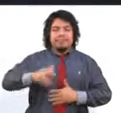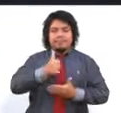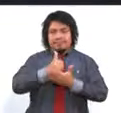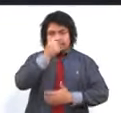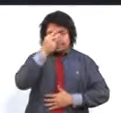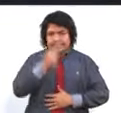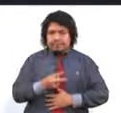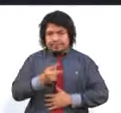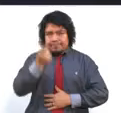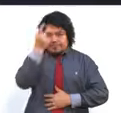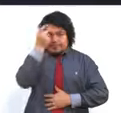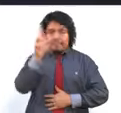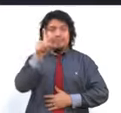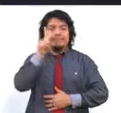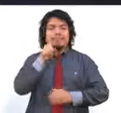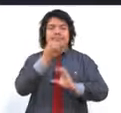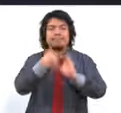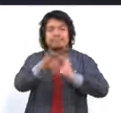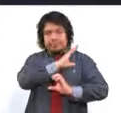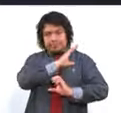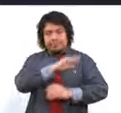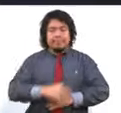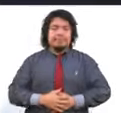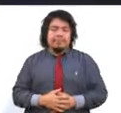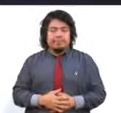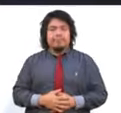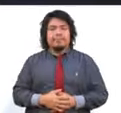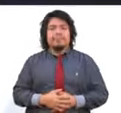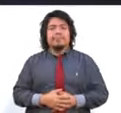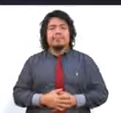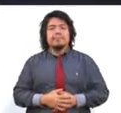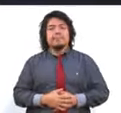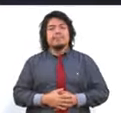de México, doctora Claudia Sheinbaum Pardo.